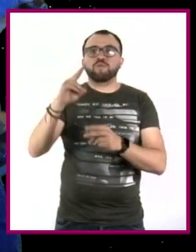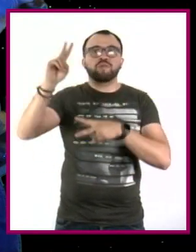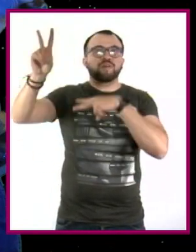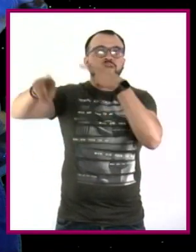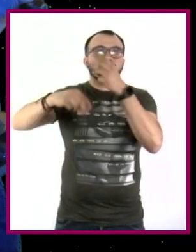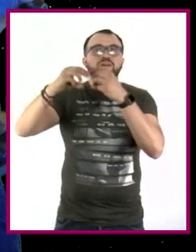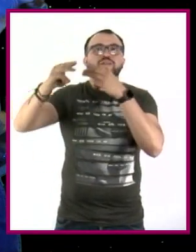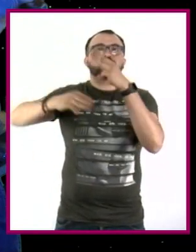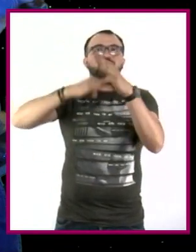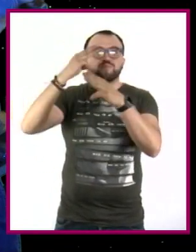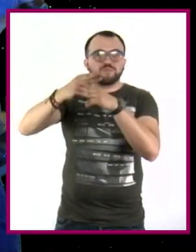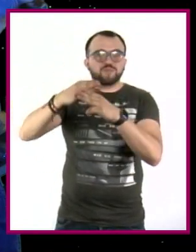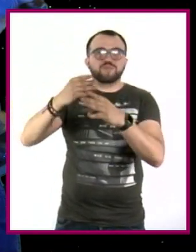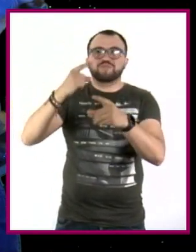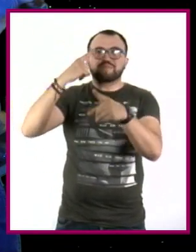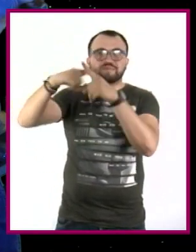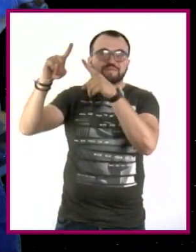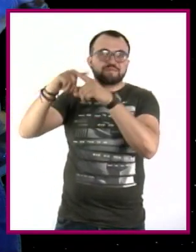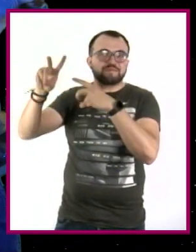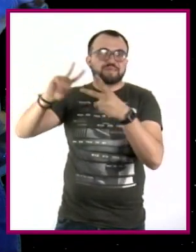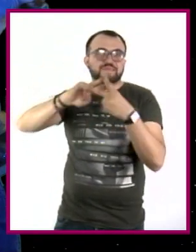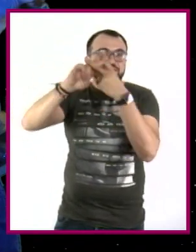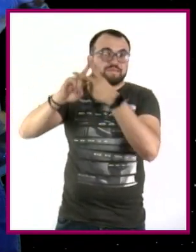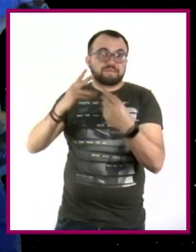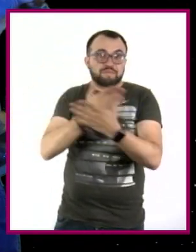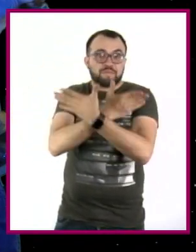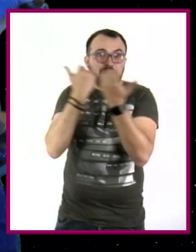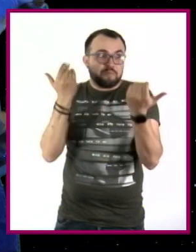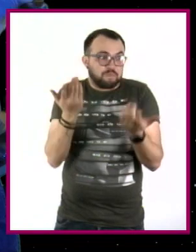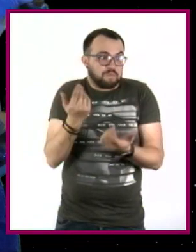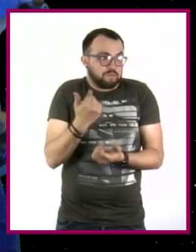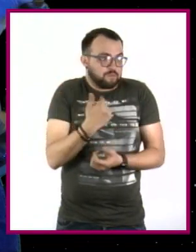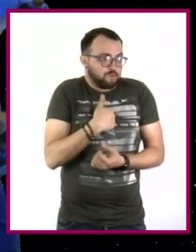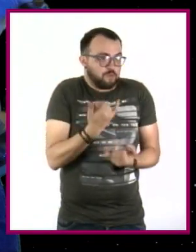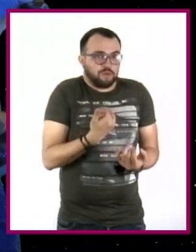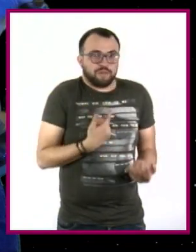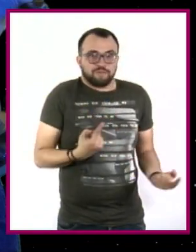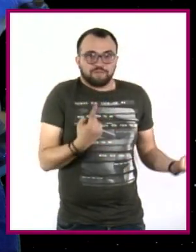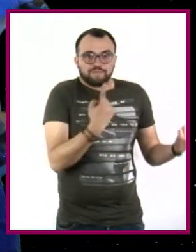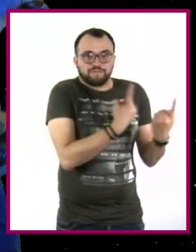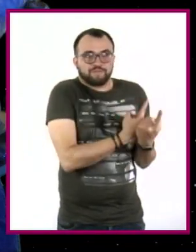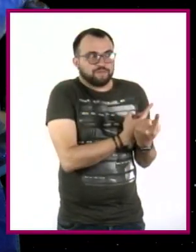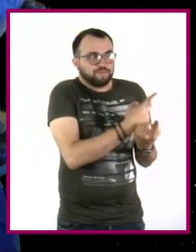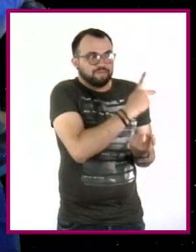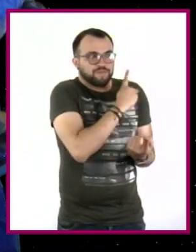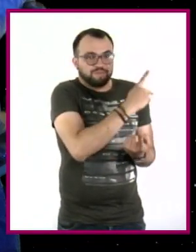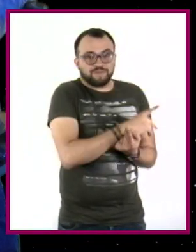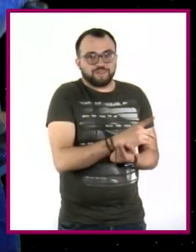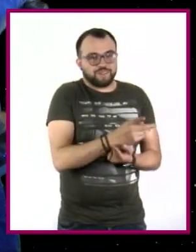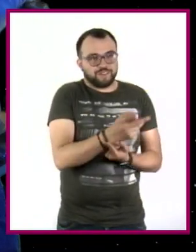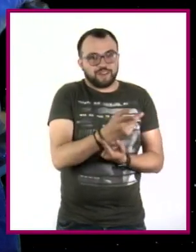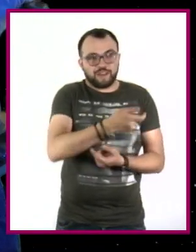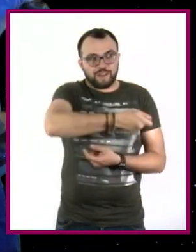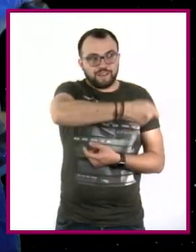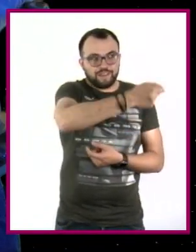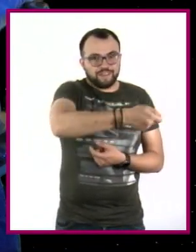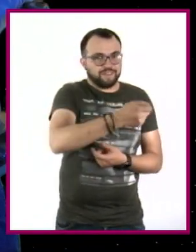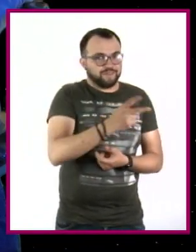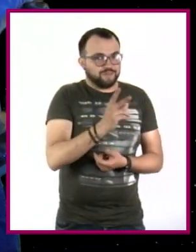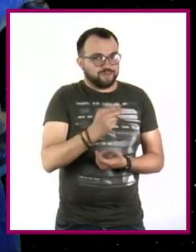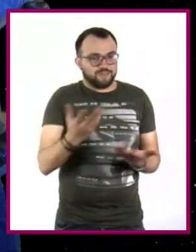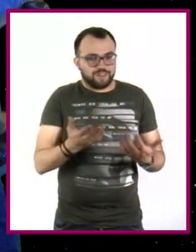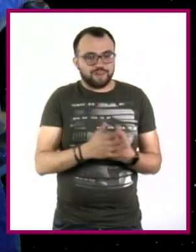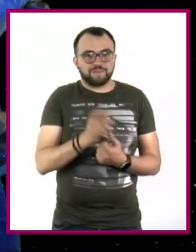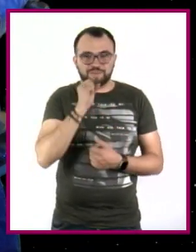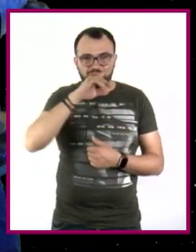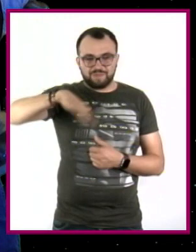antiplanetas, antiestrellas, quién sabe, y hasta un antiyo. Pero no se te vaya a ocurrir saludarte. Como escuchamos en la